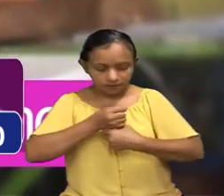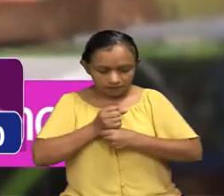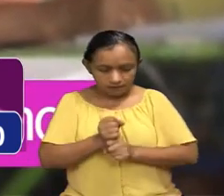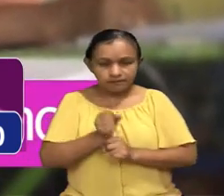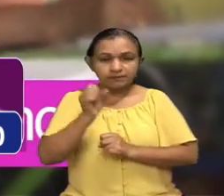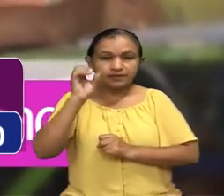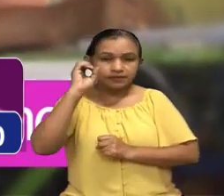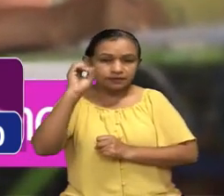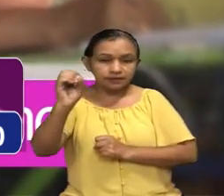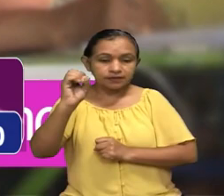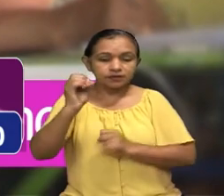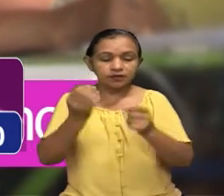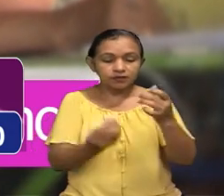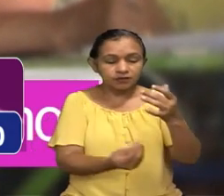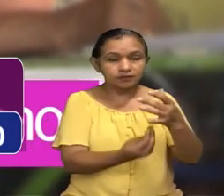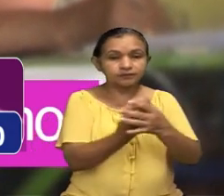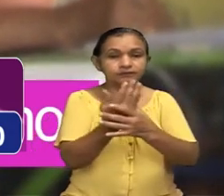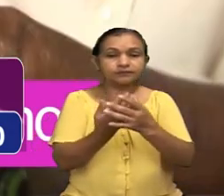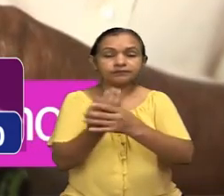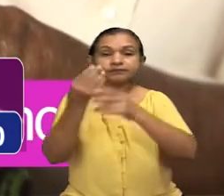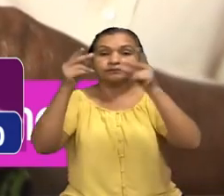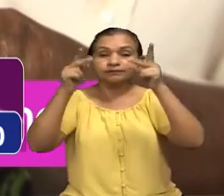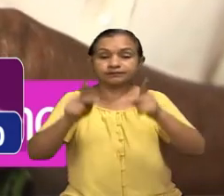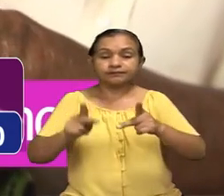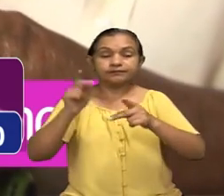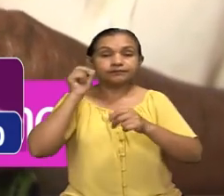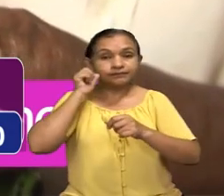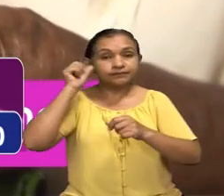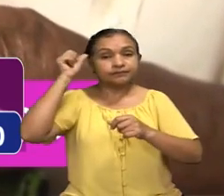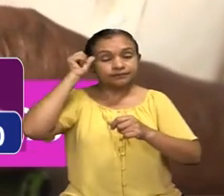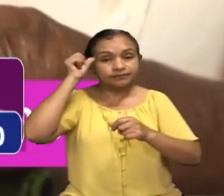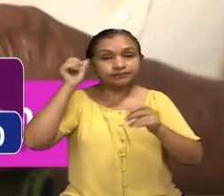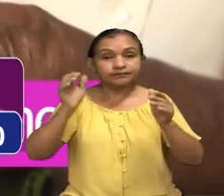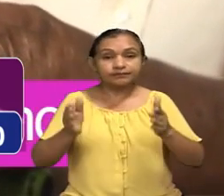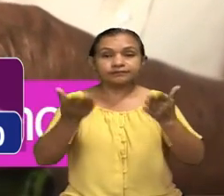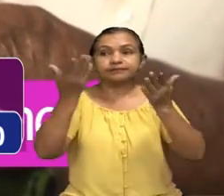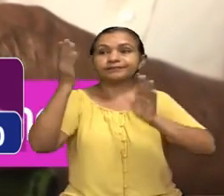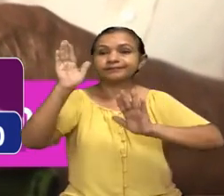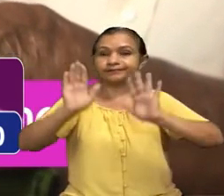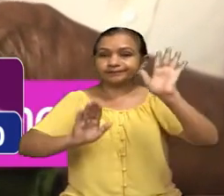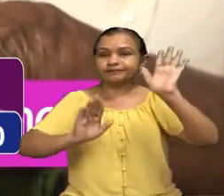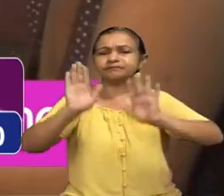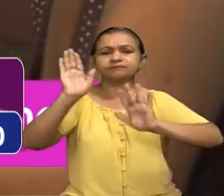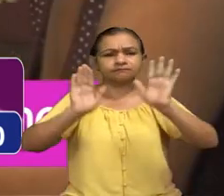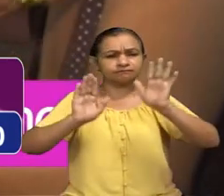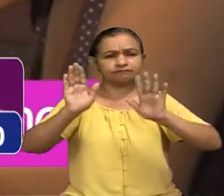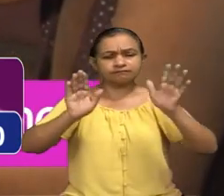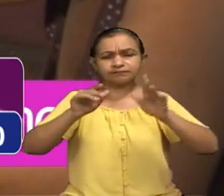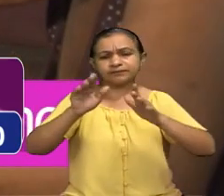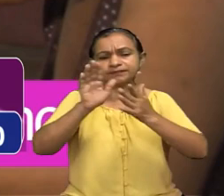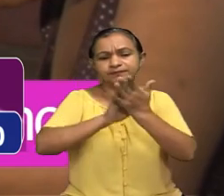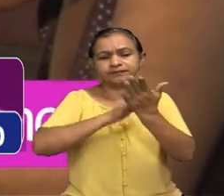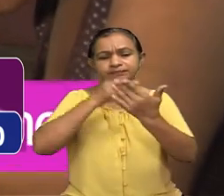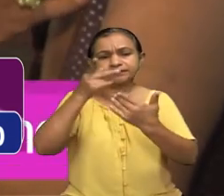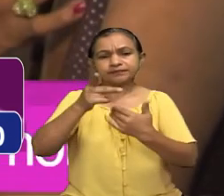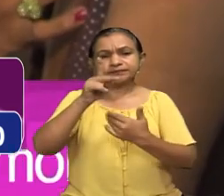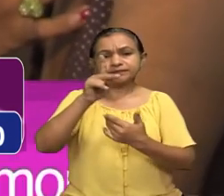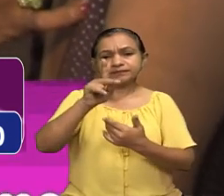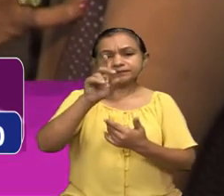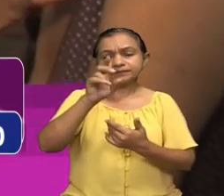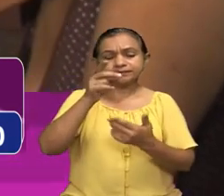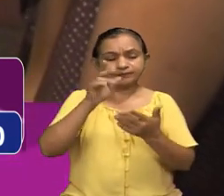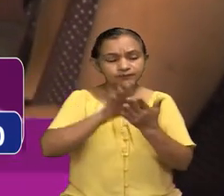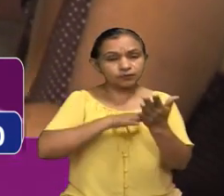programas socioproductivos, las personas adultas mayores participan activamente en los programas del MEFCA, el Ministerio